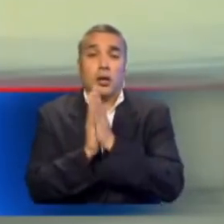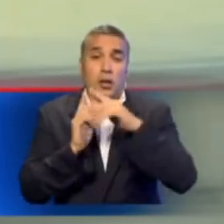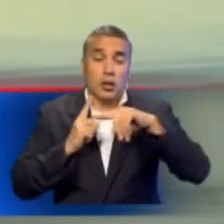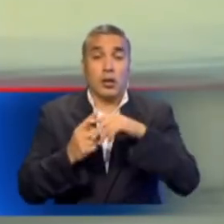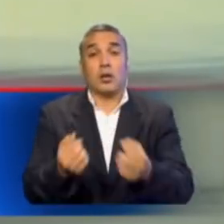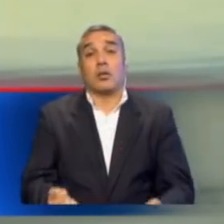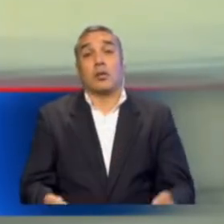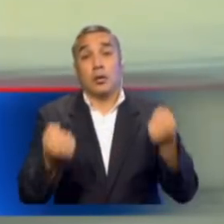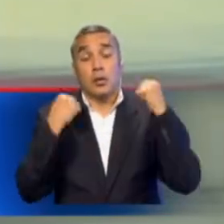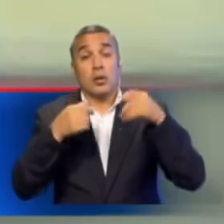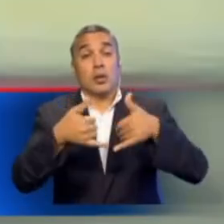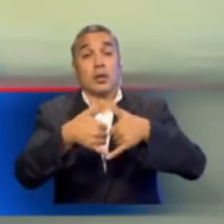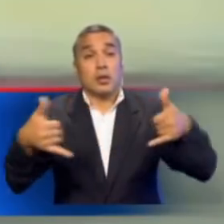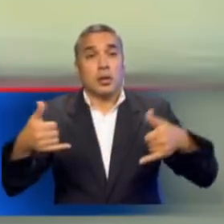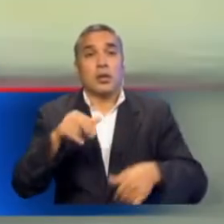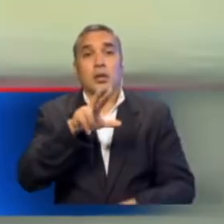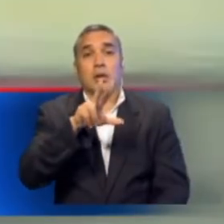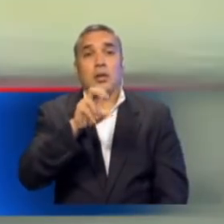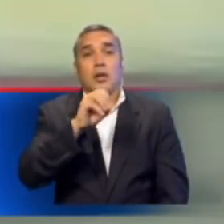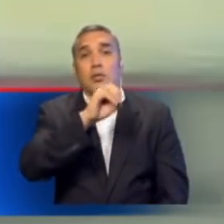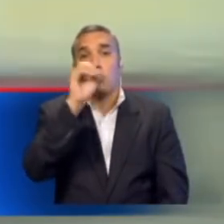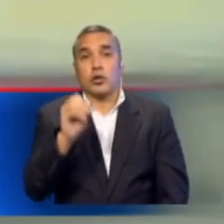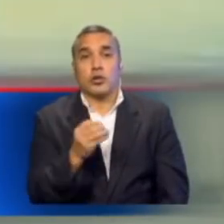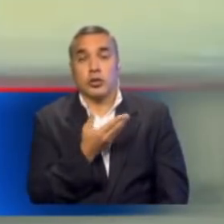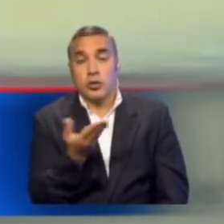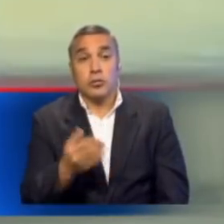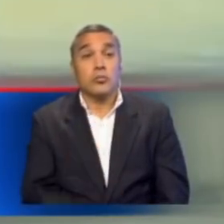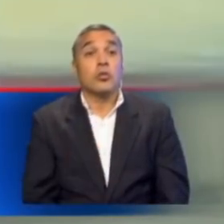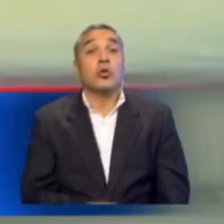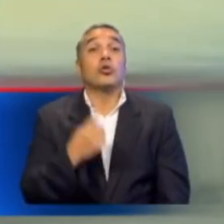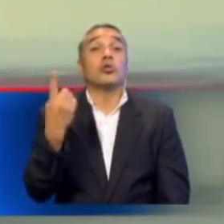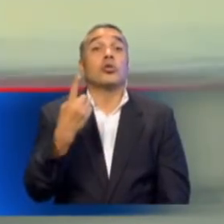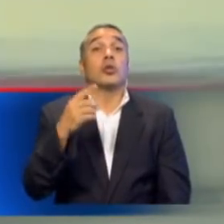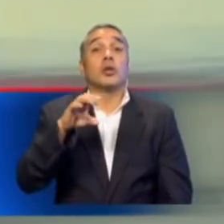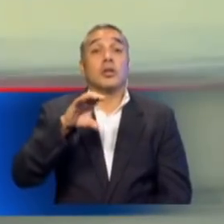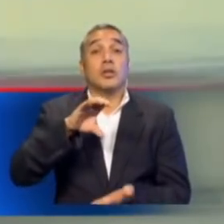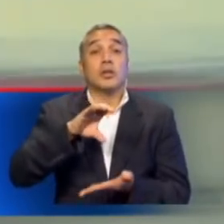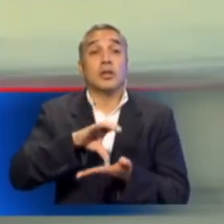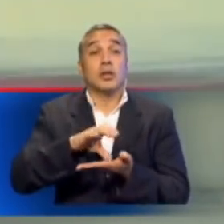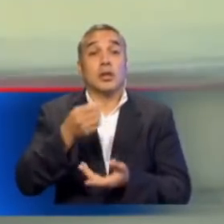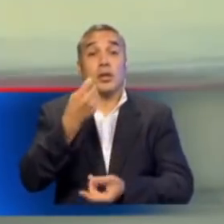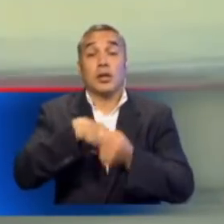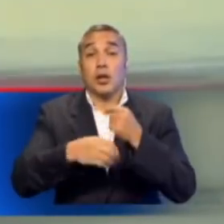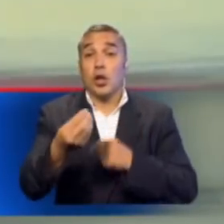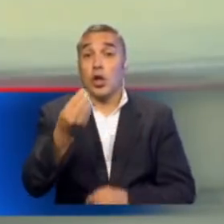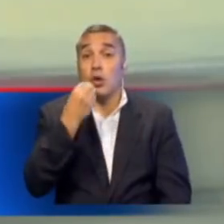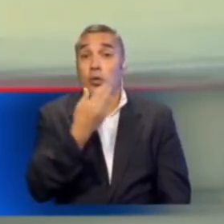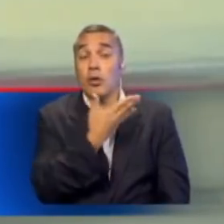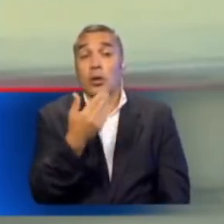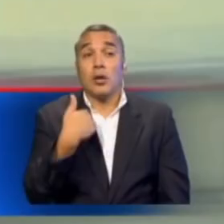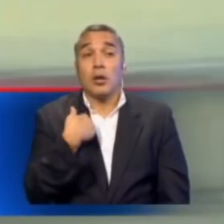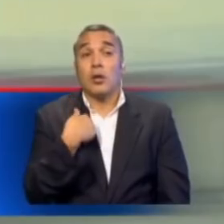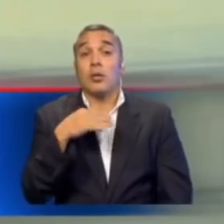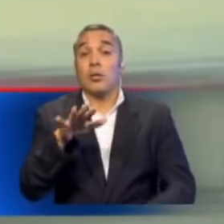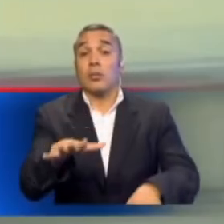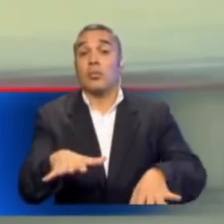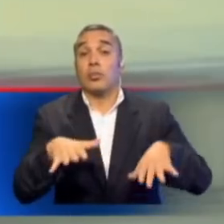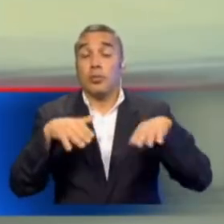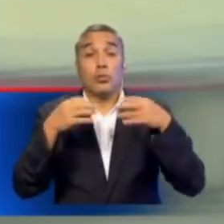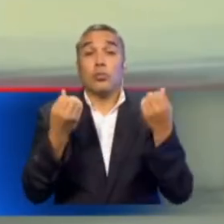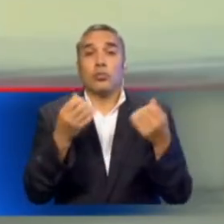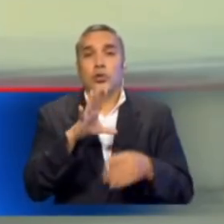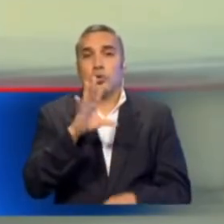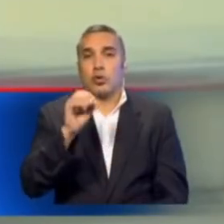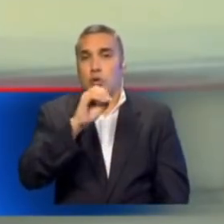gimnasios y teatros y cines es del 30%. Únicamente los centros de distribución y venta de alimentos tendrán un aforo permitido